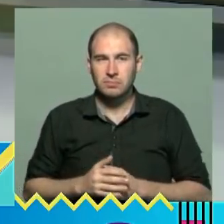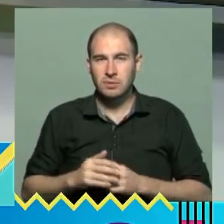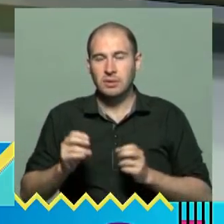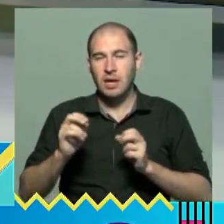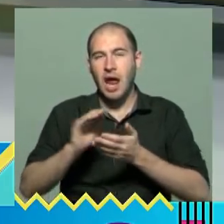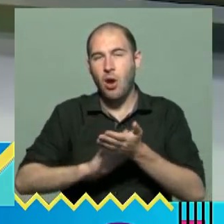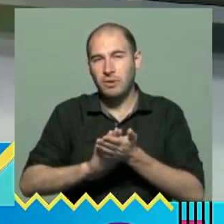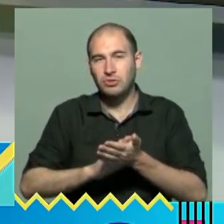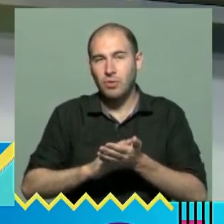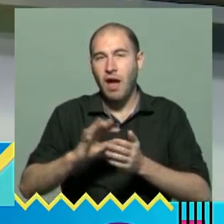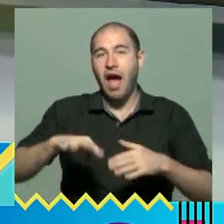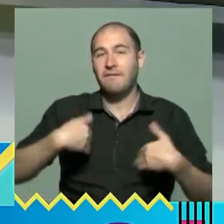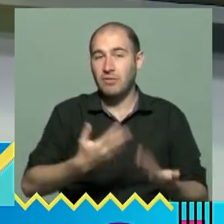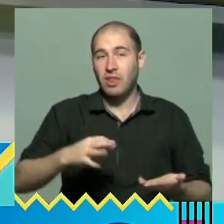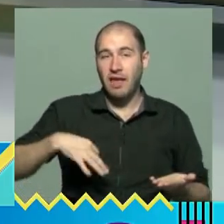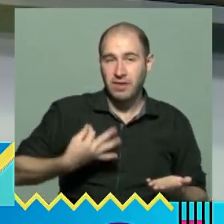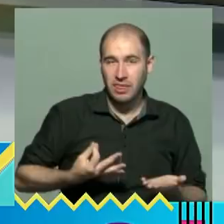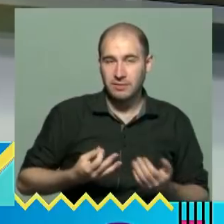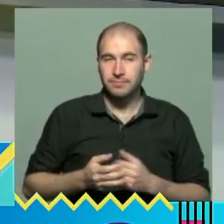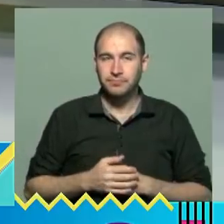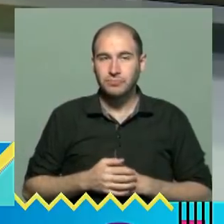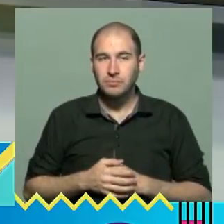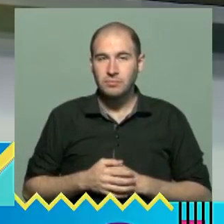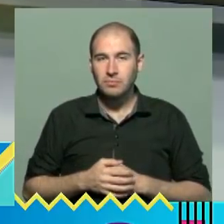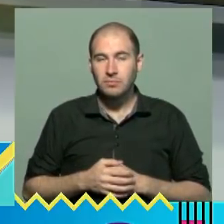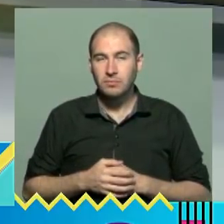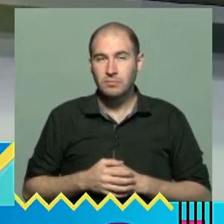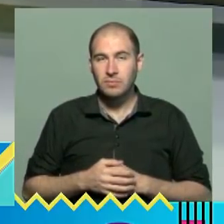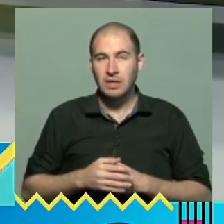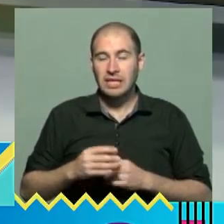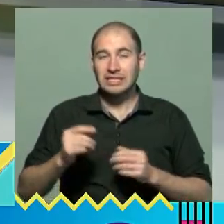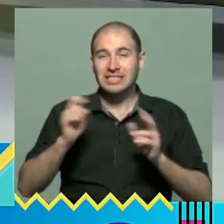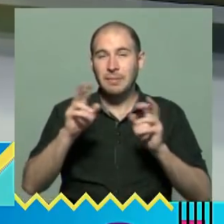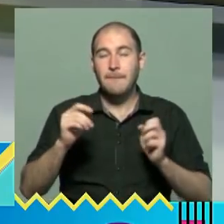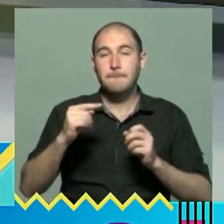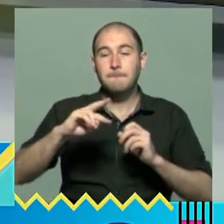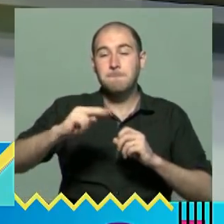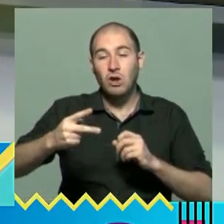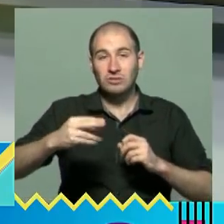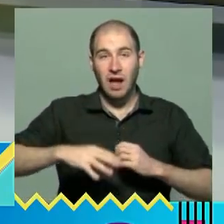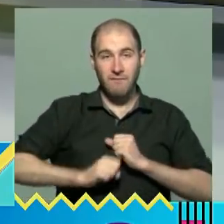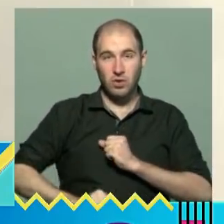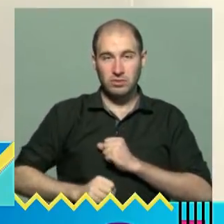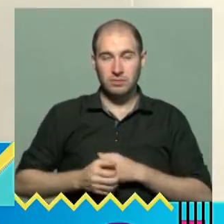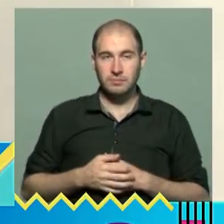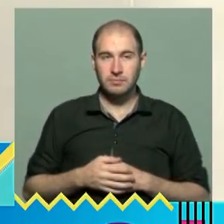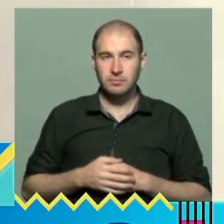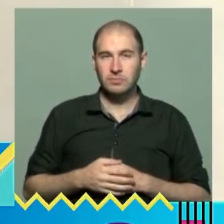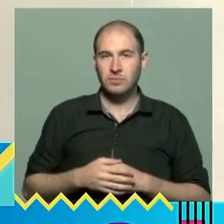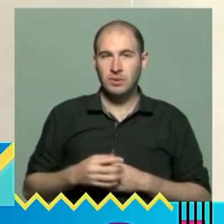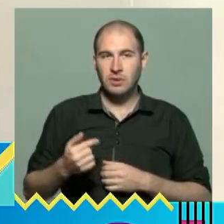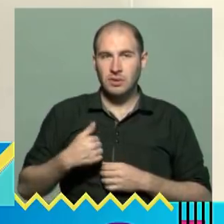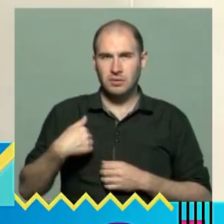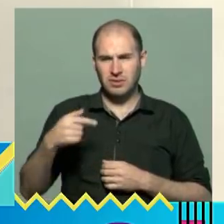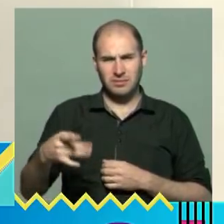entre comillas, es pro vida. Y por otro lado, con respecto al síndrome post-aborto, yo realmente no